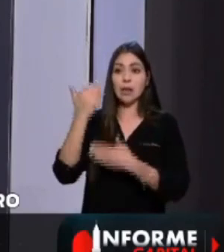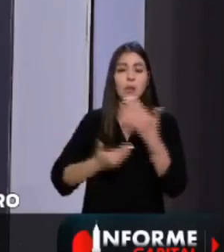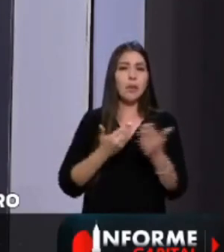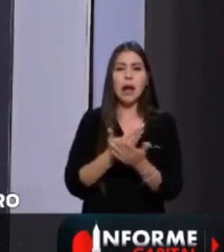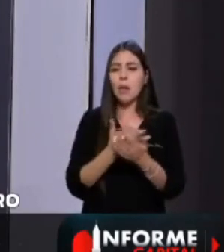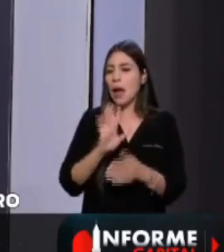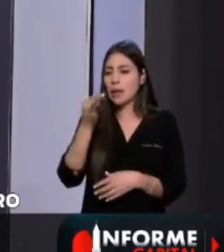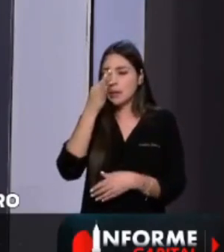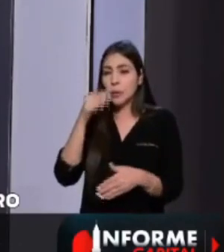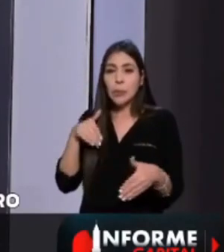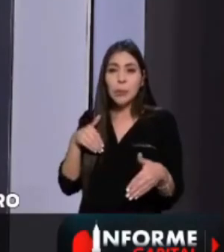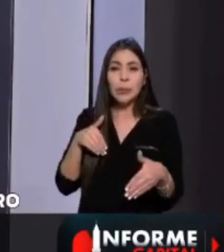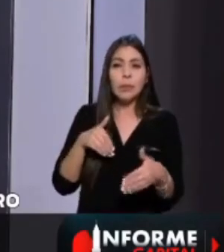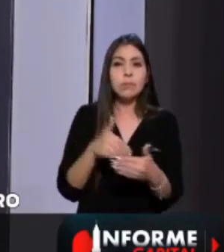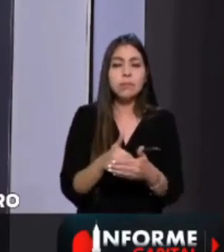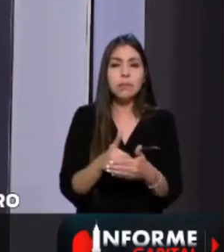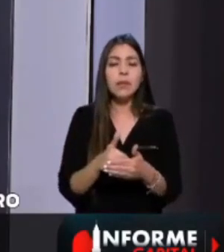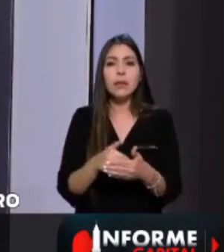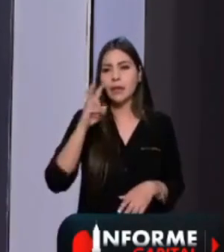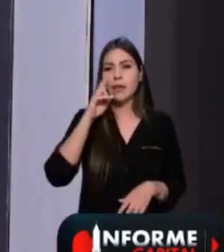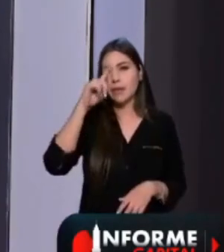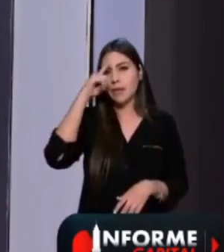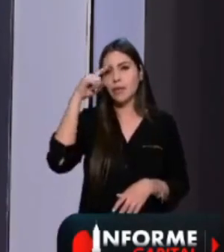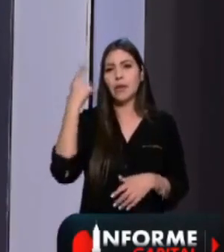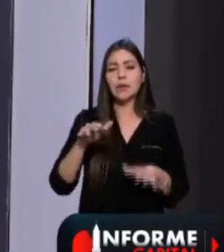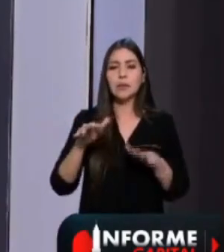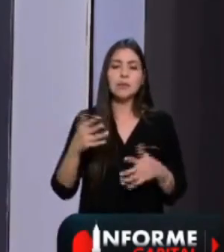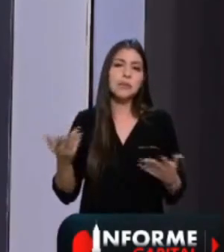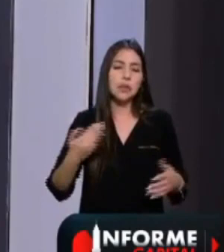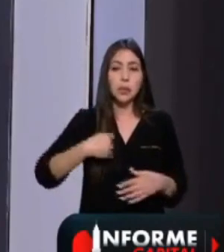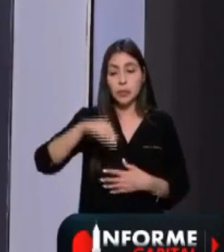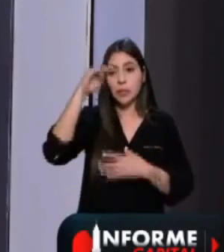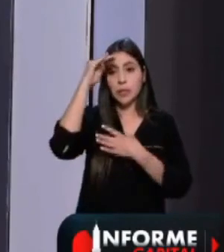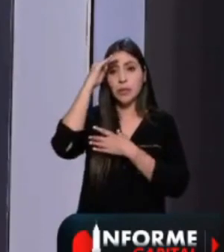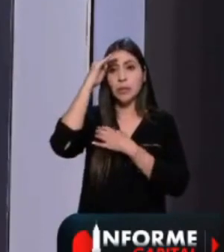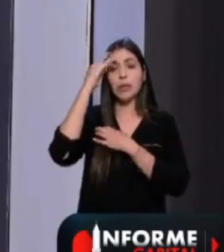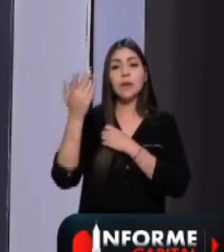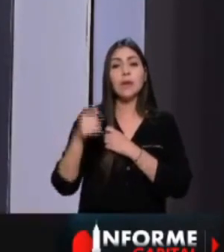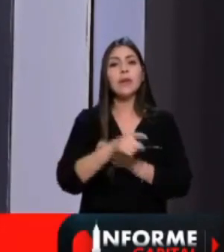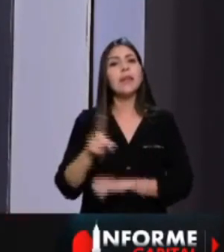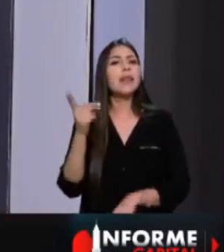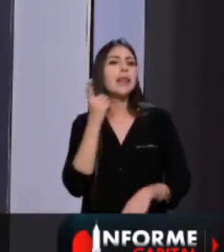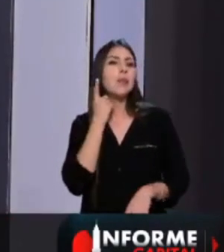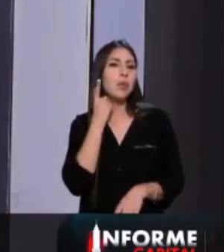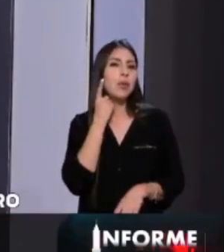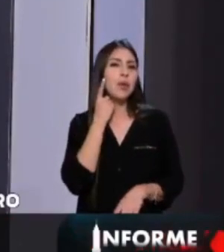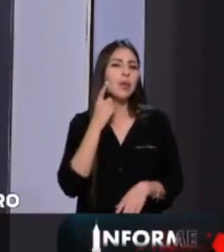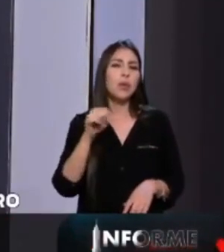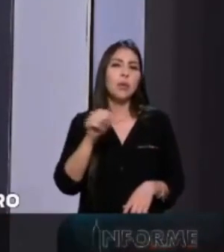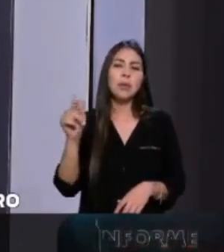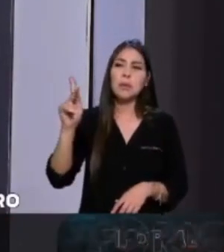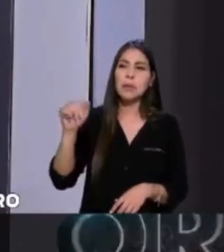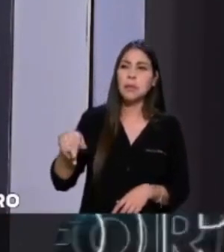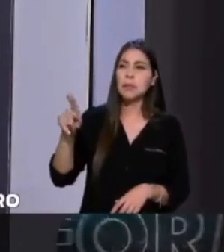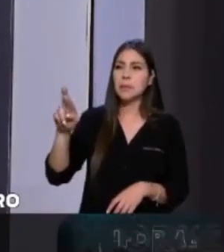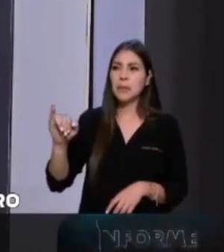contra. Vamos a escucharlo muy atentamente. Entonces, yo creo que los diputados de oposición, en